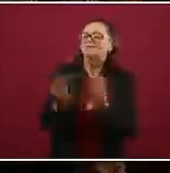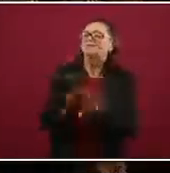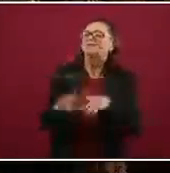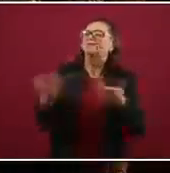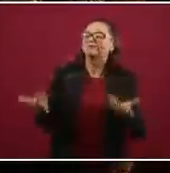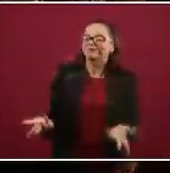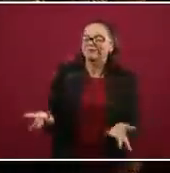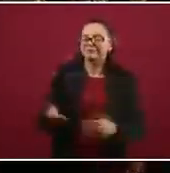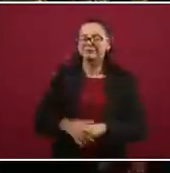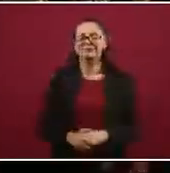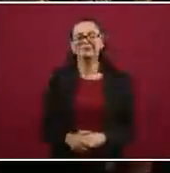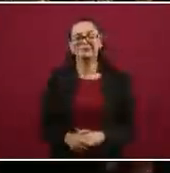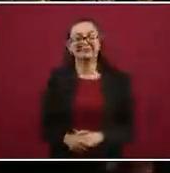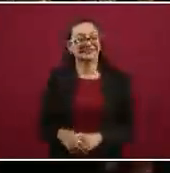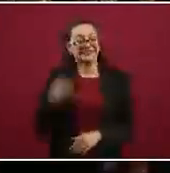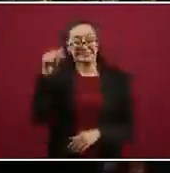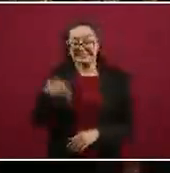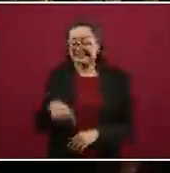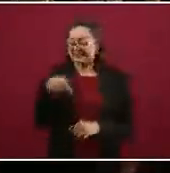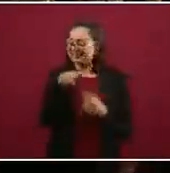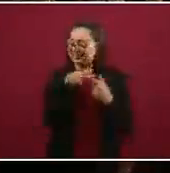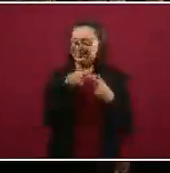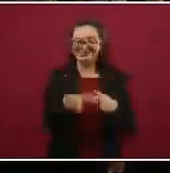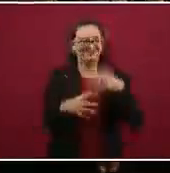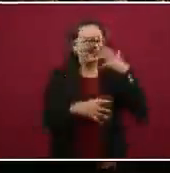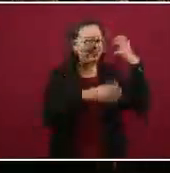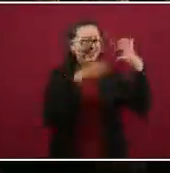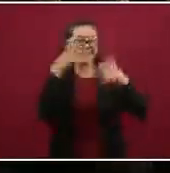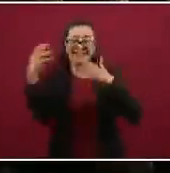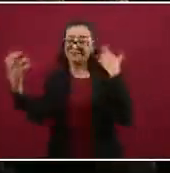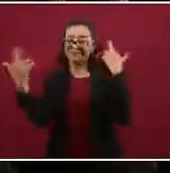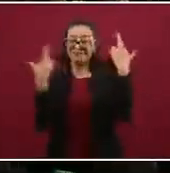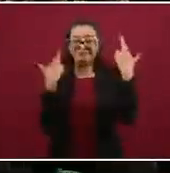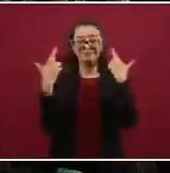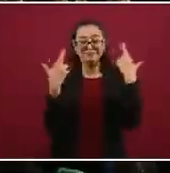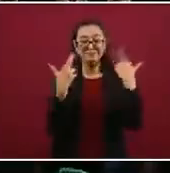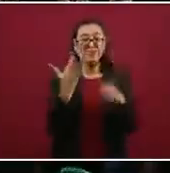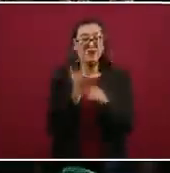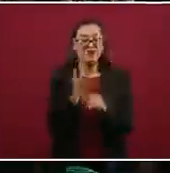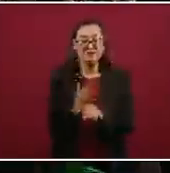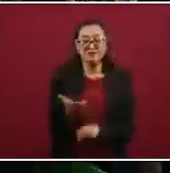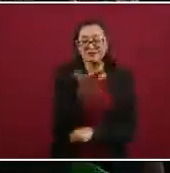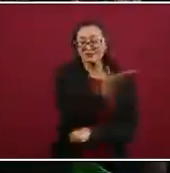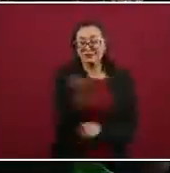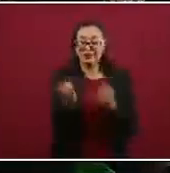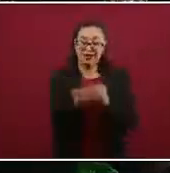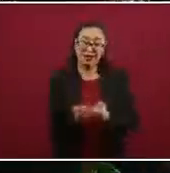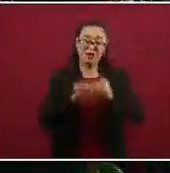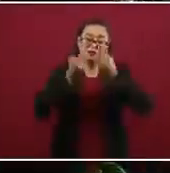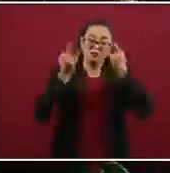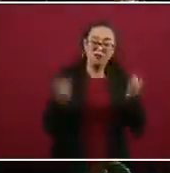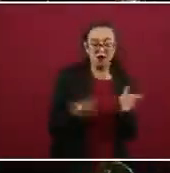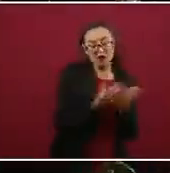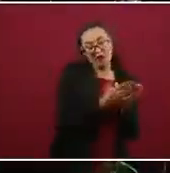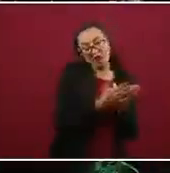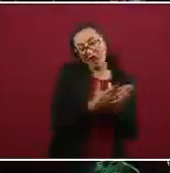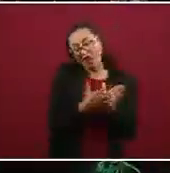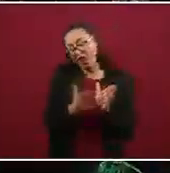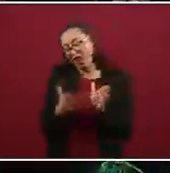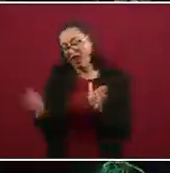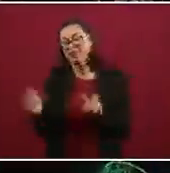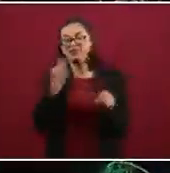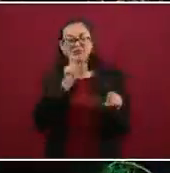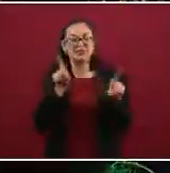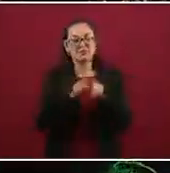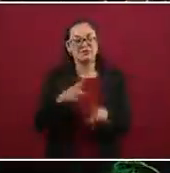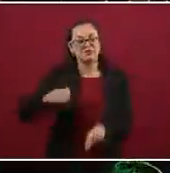Aquí sigue el griterío, y bueno, ustedes están haciendo un repaso histórico que también nos confronta